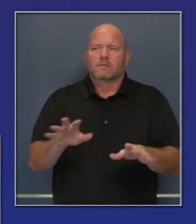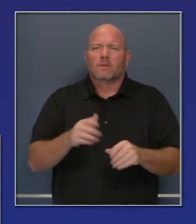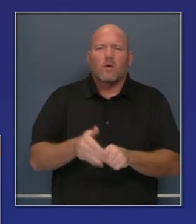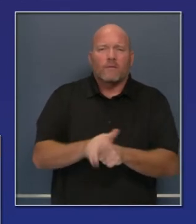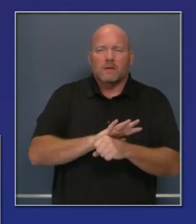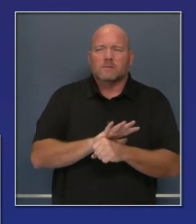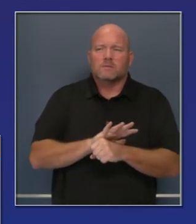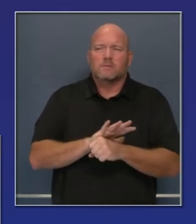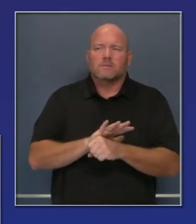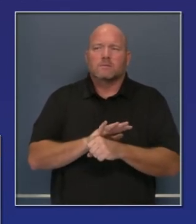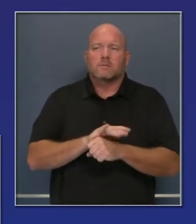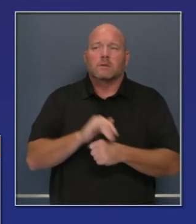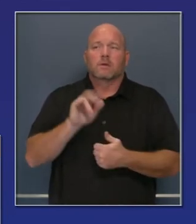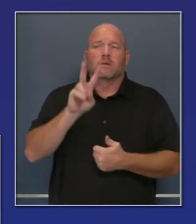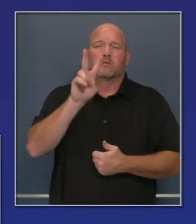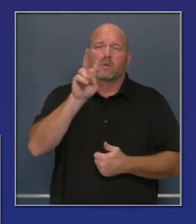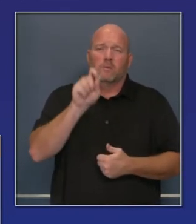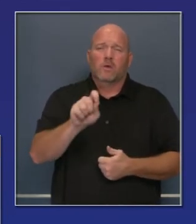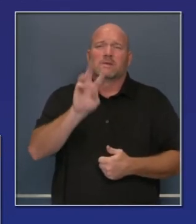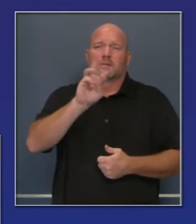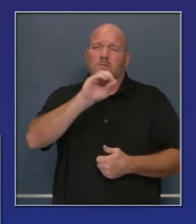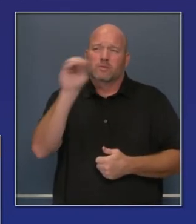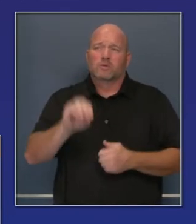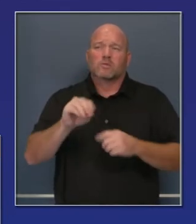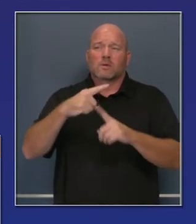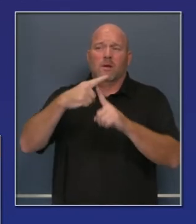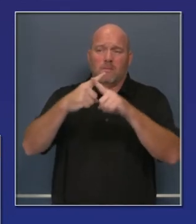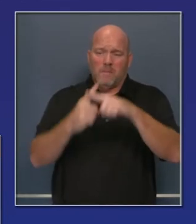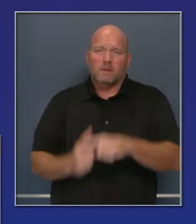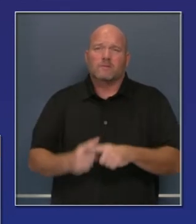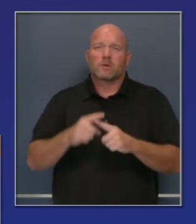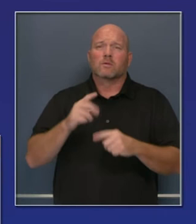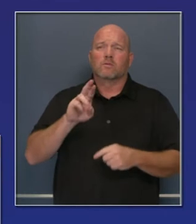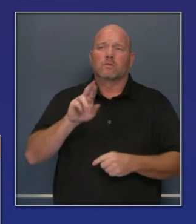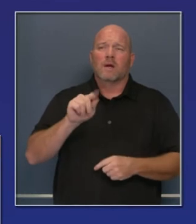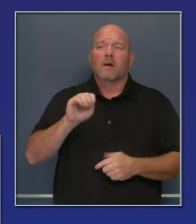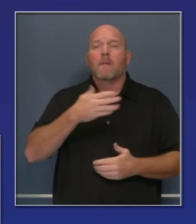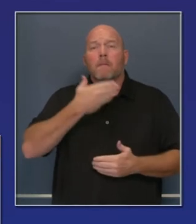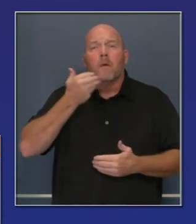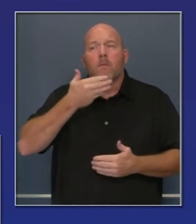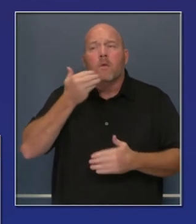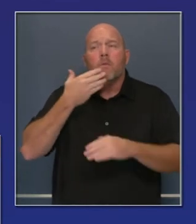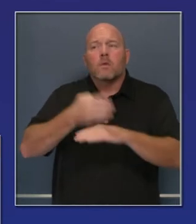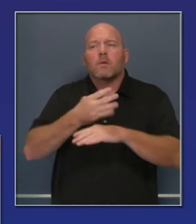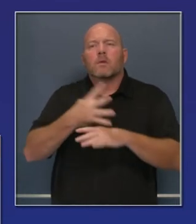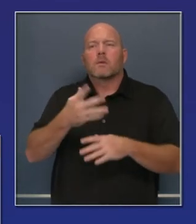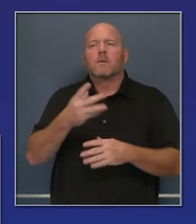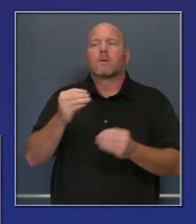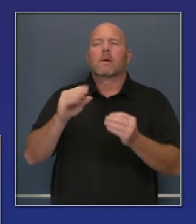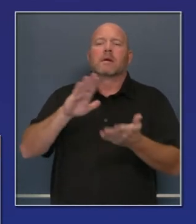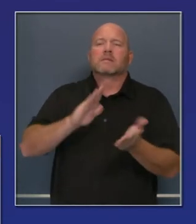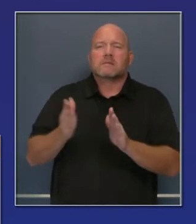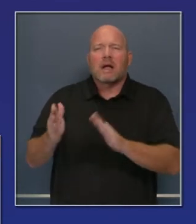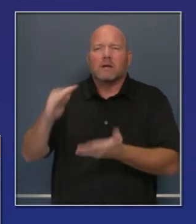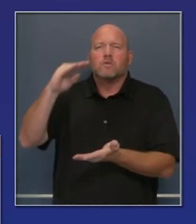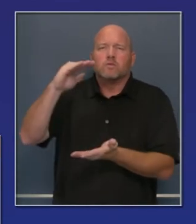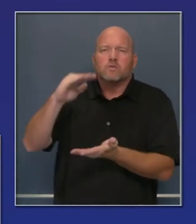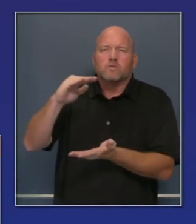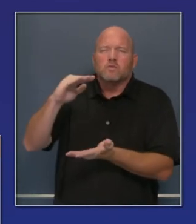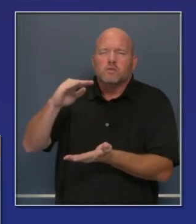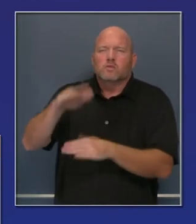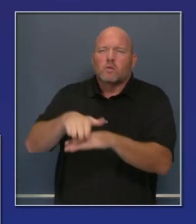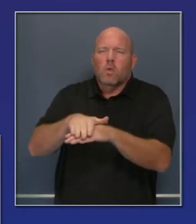solo incendios arrasadores, pero también COVID-19. Ese índice de positividad bajo es alentador. El número de muertes comienza